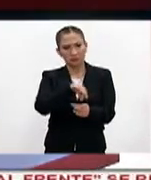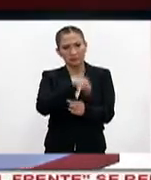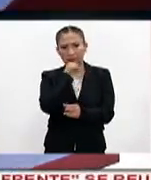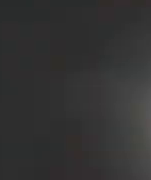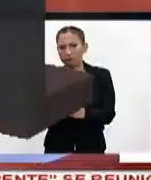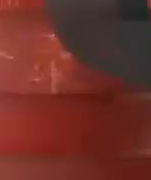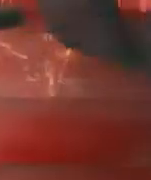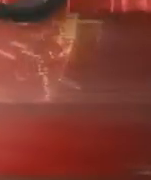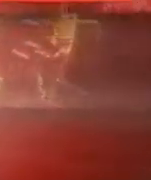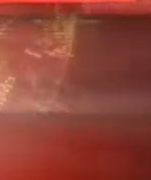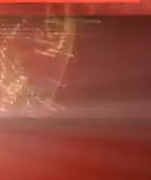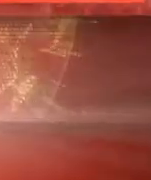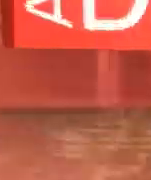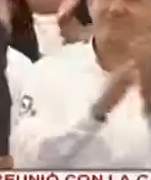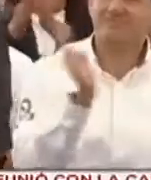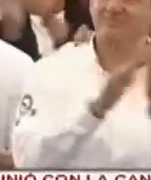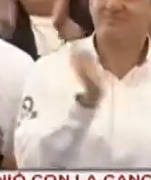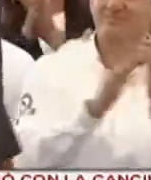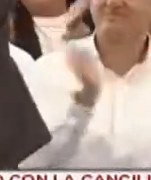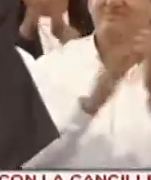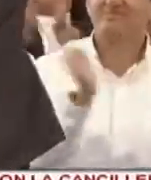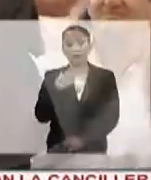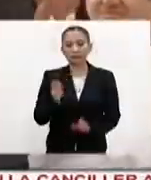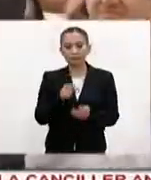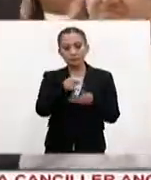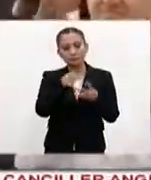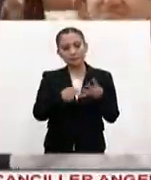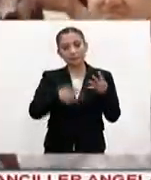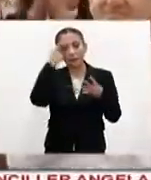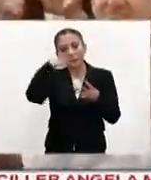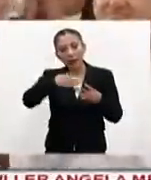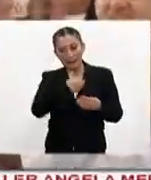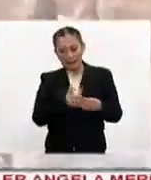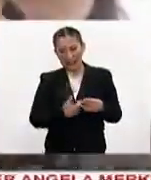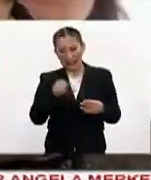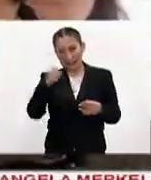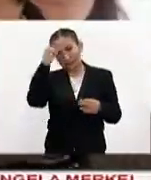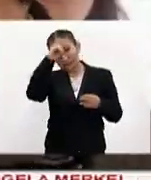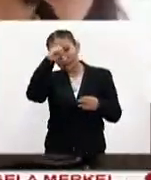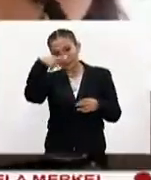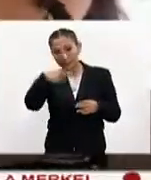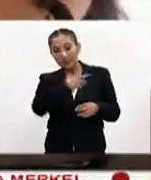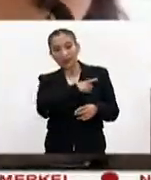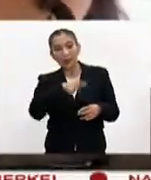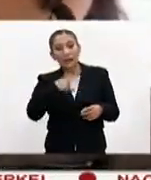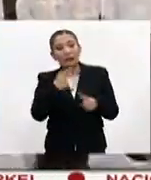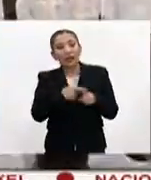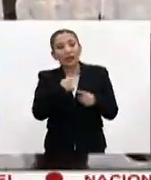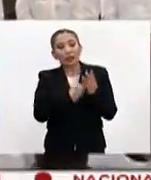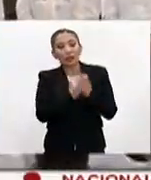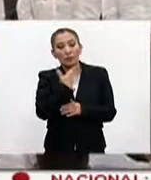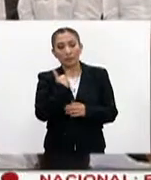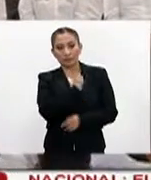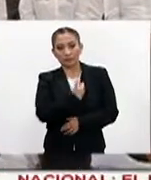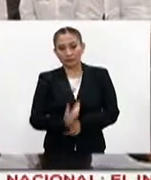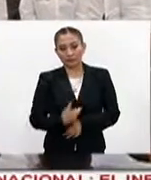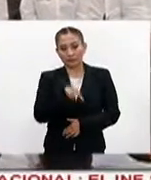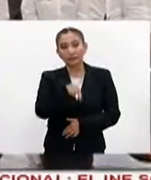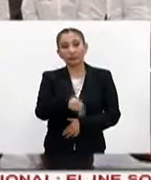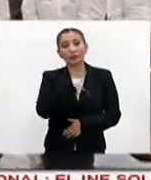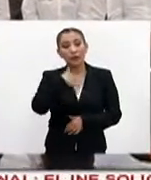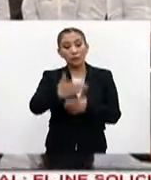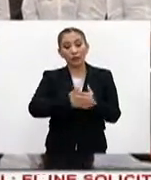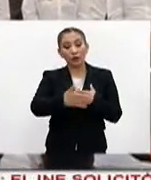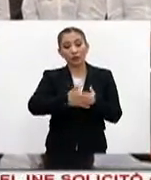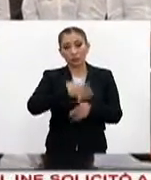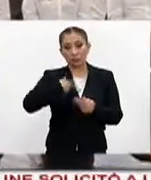electoral. Estos son los atributos que para el presidente Enrique Peña Nieto debe tener quien será su sucesor y que en su